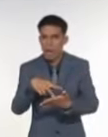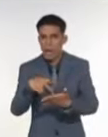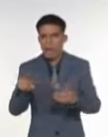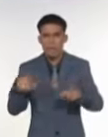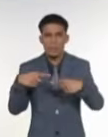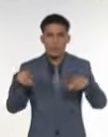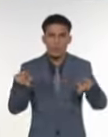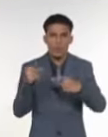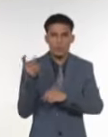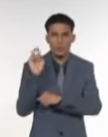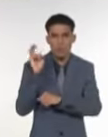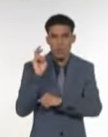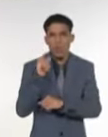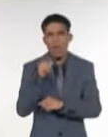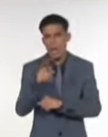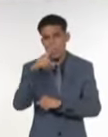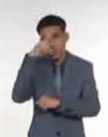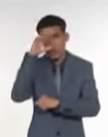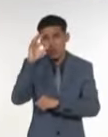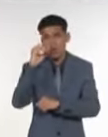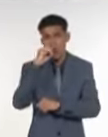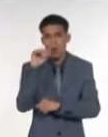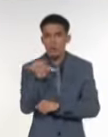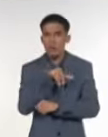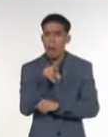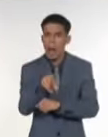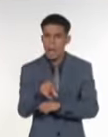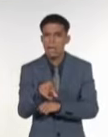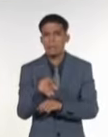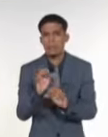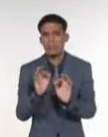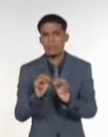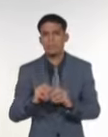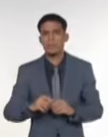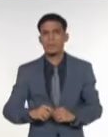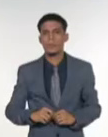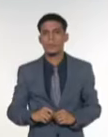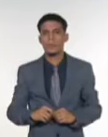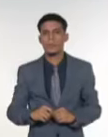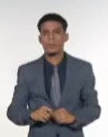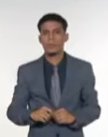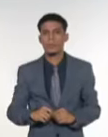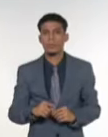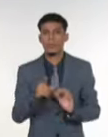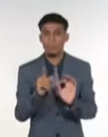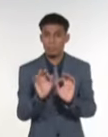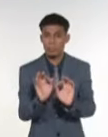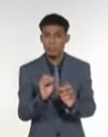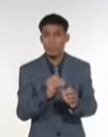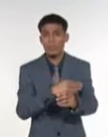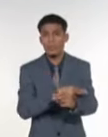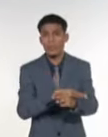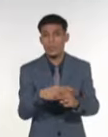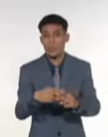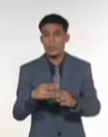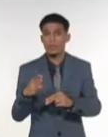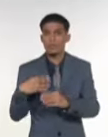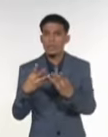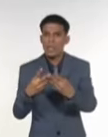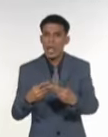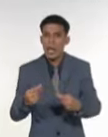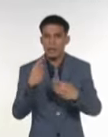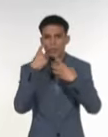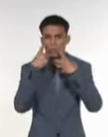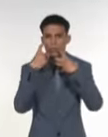células primarias del son cubano, también estuvieron en la escena. Es la reverencia a Baracoa, tierra de significativos